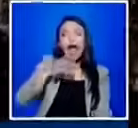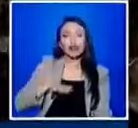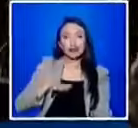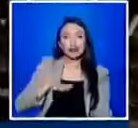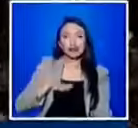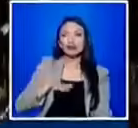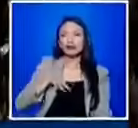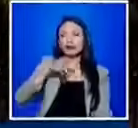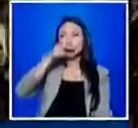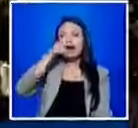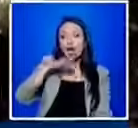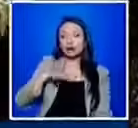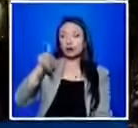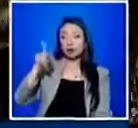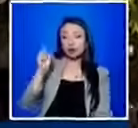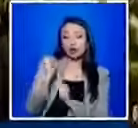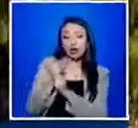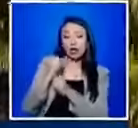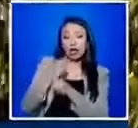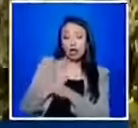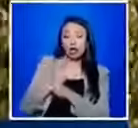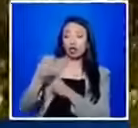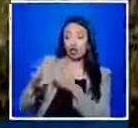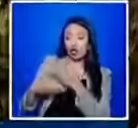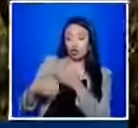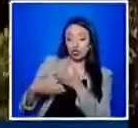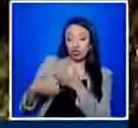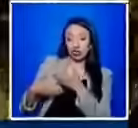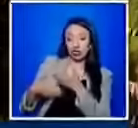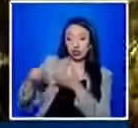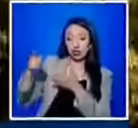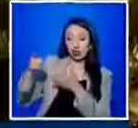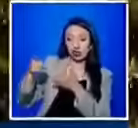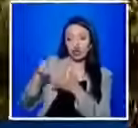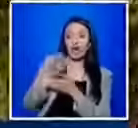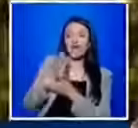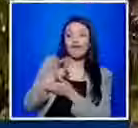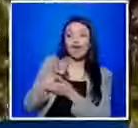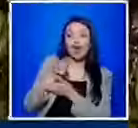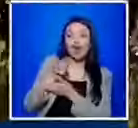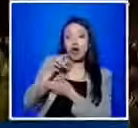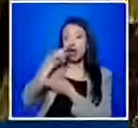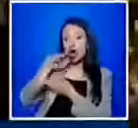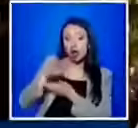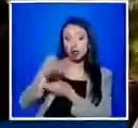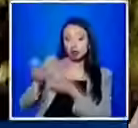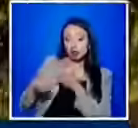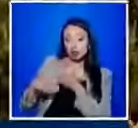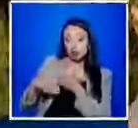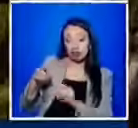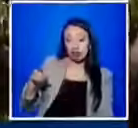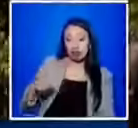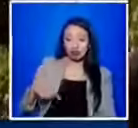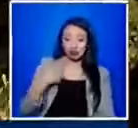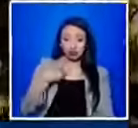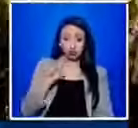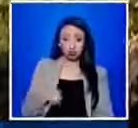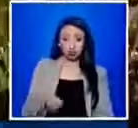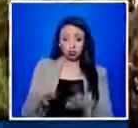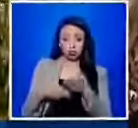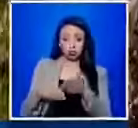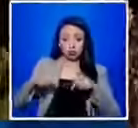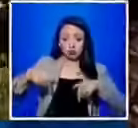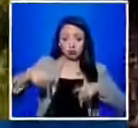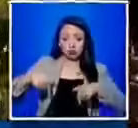el gas? Los chicos están haciendo mermeladas y están cocinando con este biogás. Entonces ¿Se puede cocinar aquí? Nosotros podemos cocinar aquí. Aquí